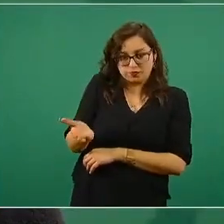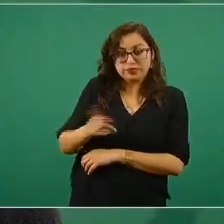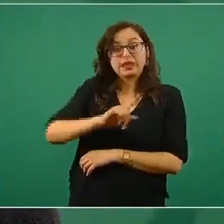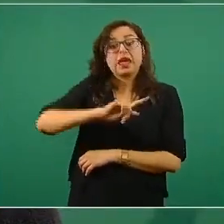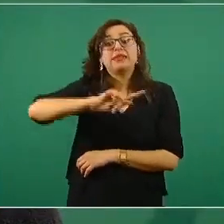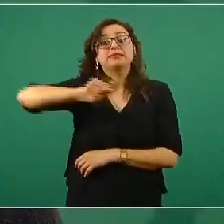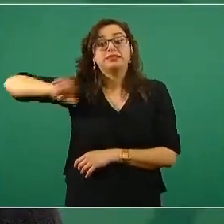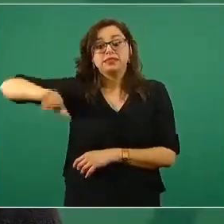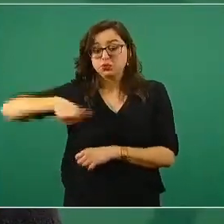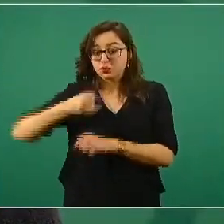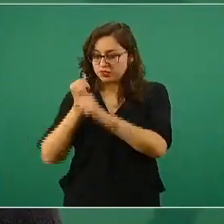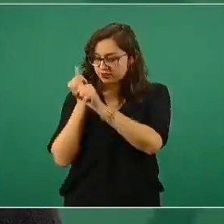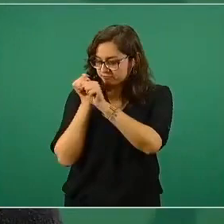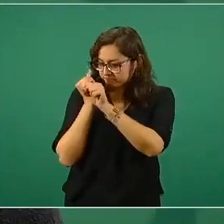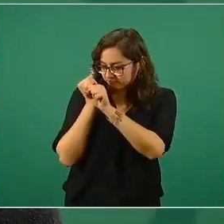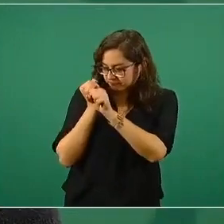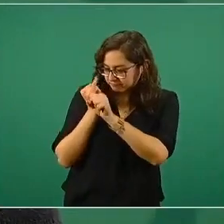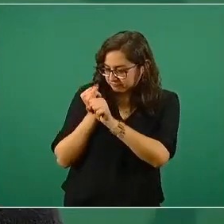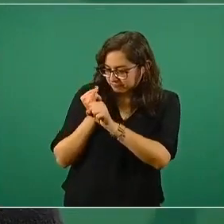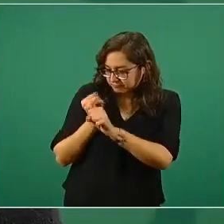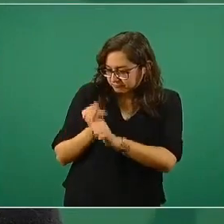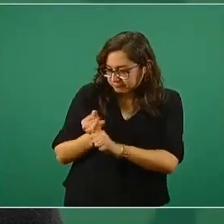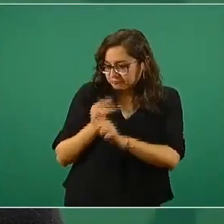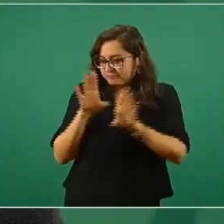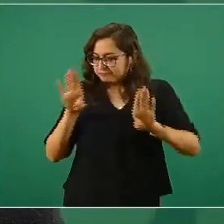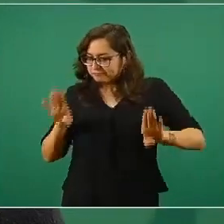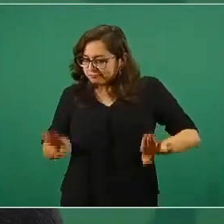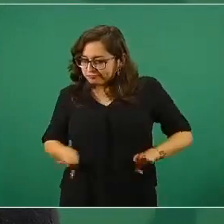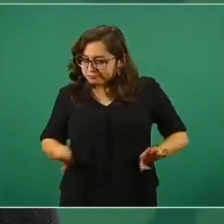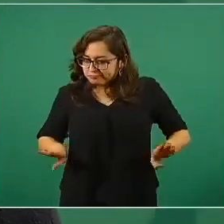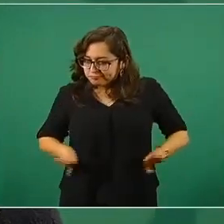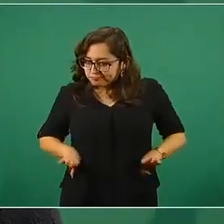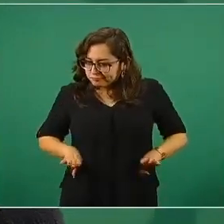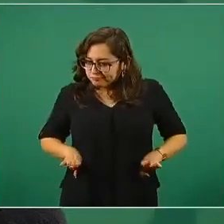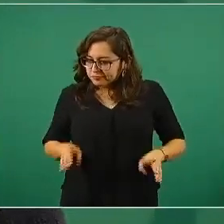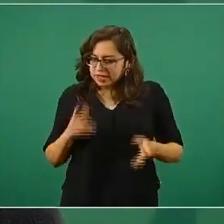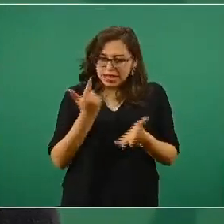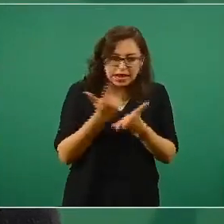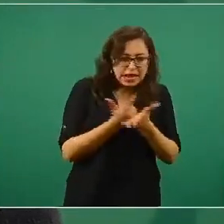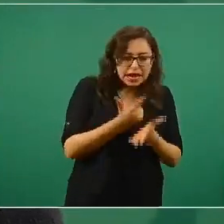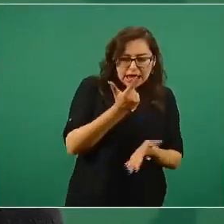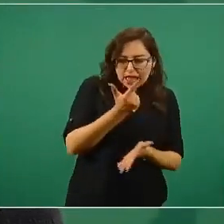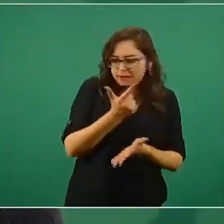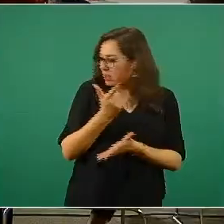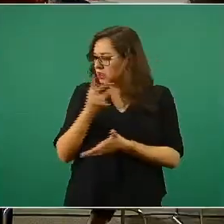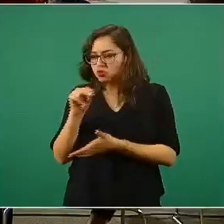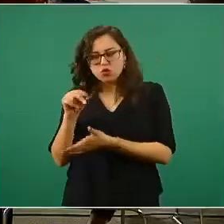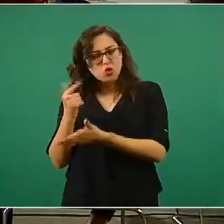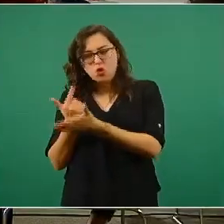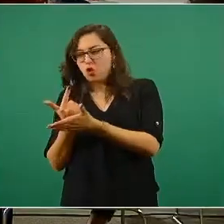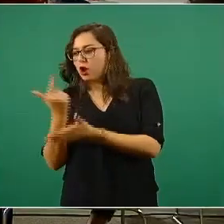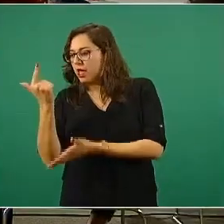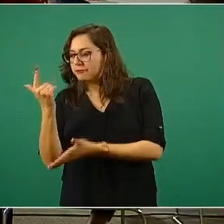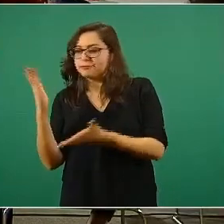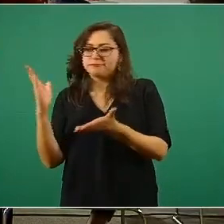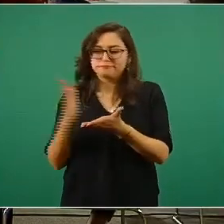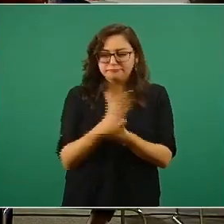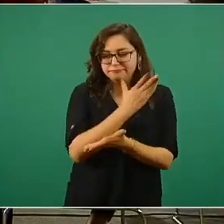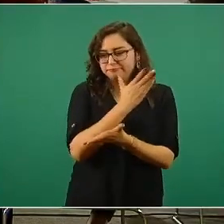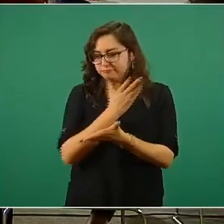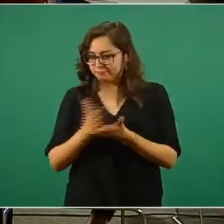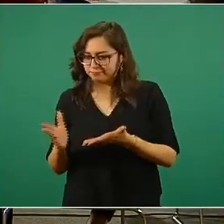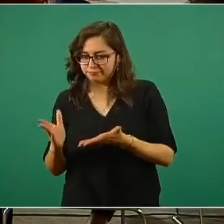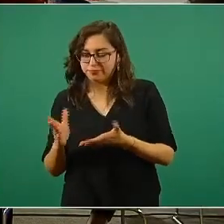tipo específico de manifestaciones y de las características que tiene un ESAVI no grave y un ESAVI grave, pues bueno, se da también este tipo